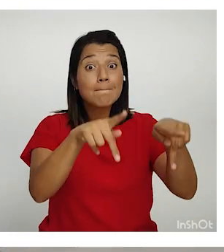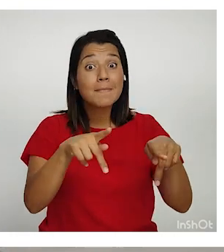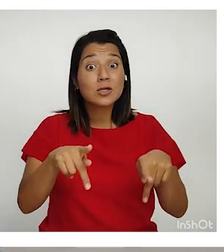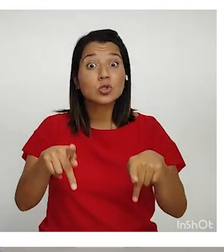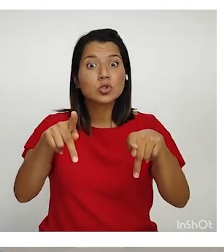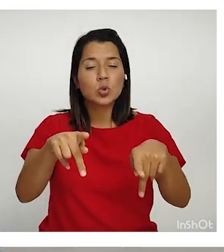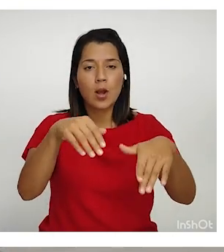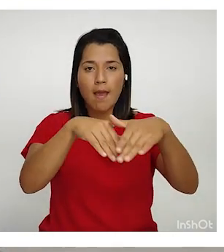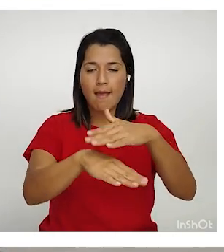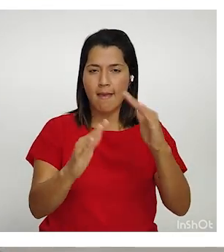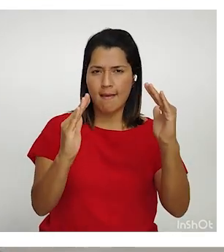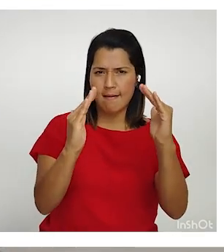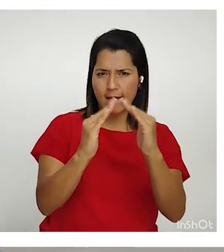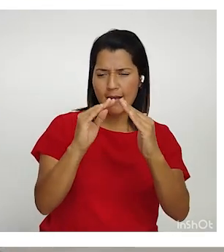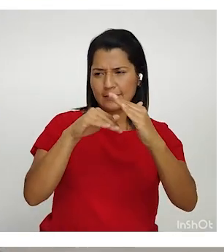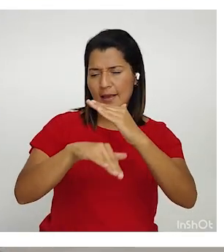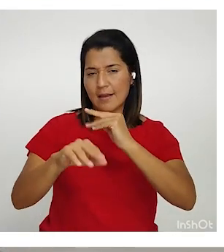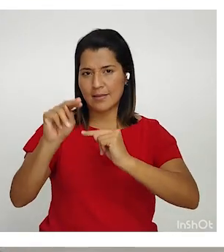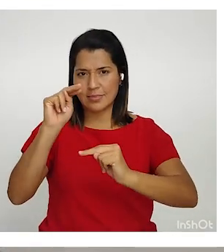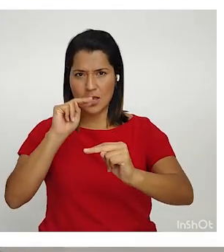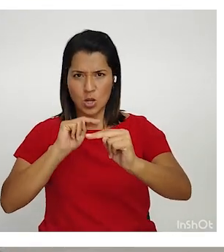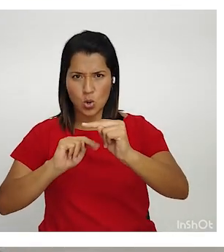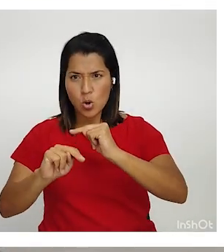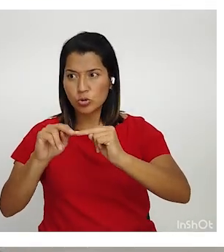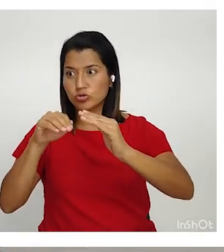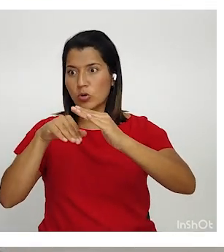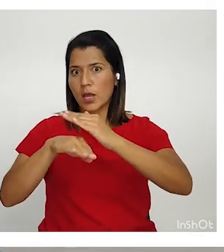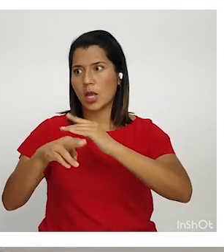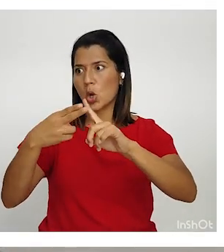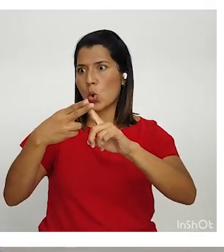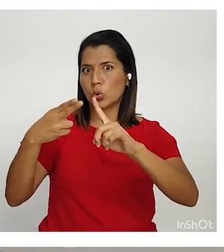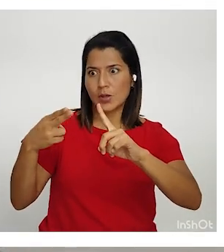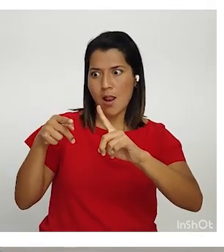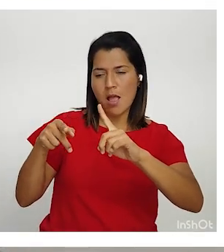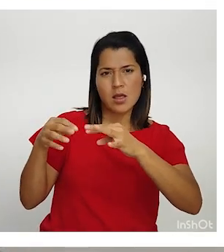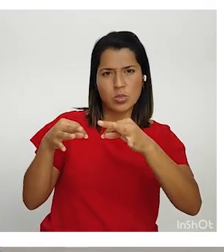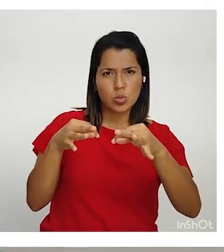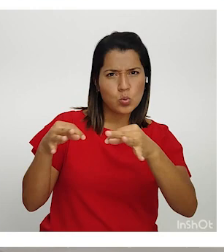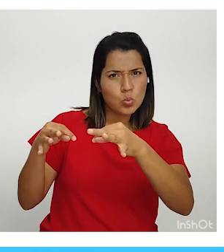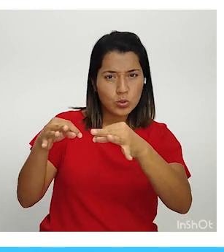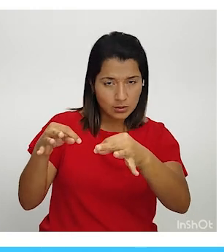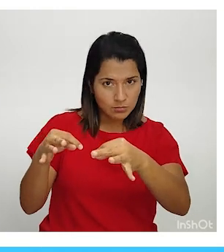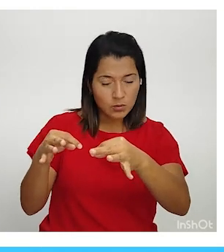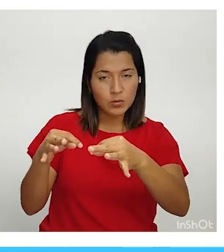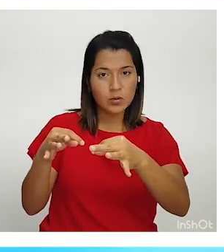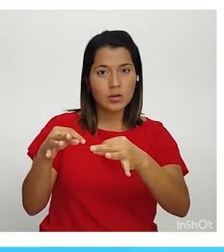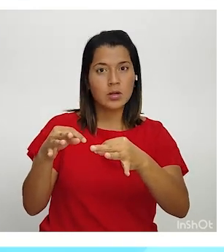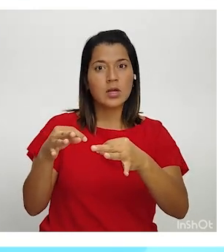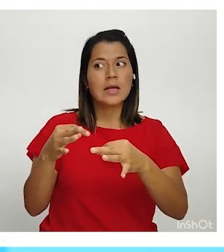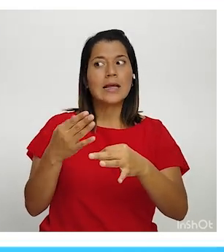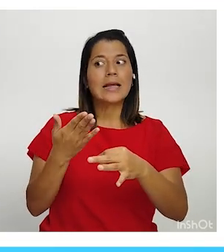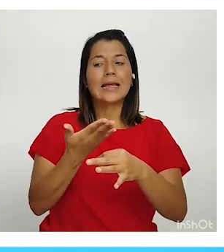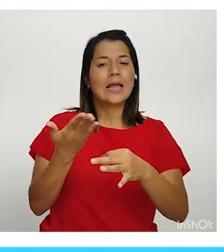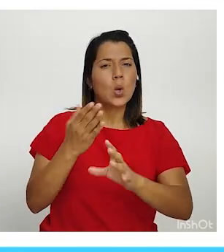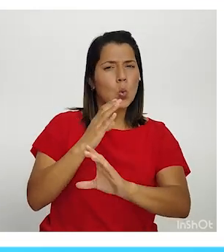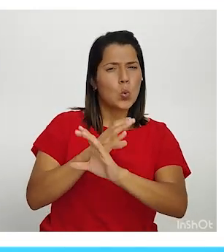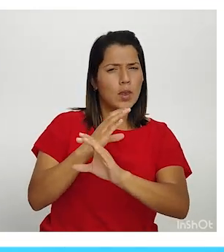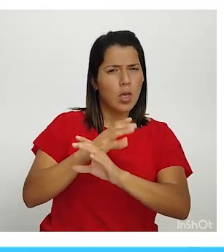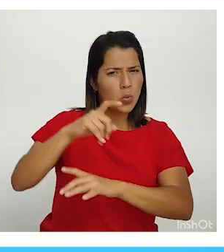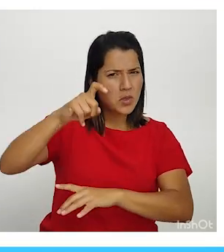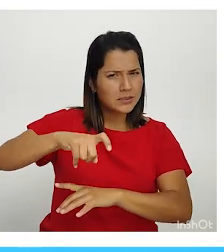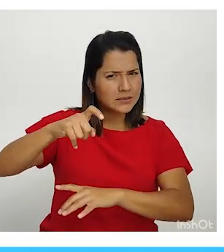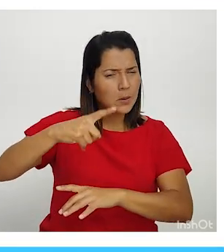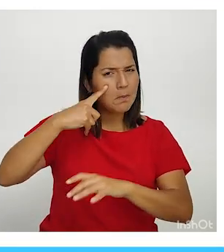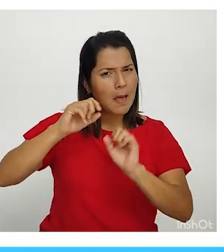sus negocios, incluso el sector turismo, donde la gente va a pasear y se queda en esas zonas, ¿qué medidas hay que tener